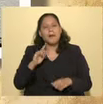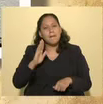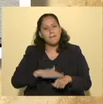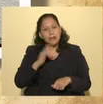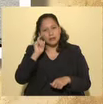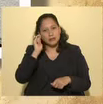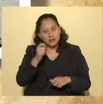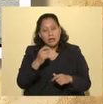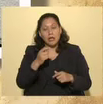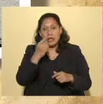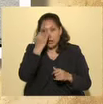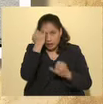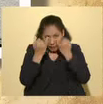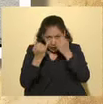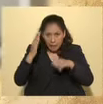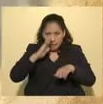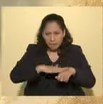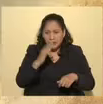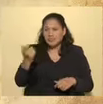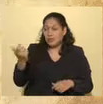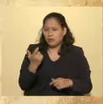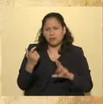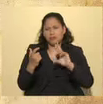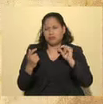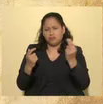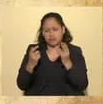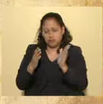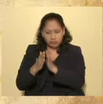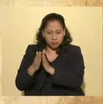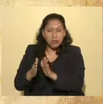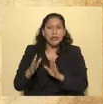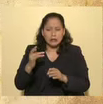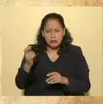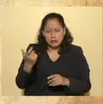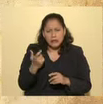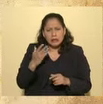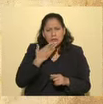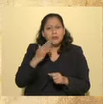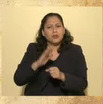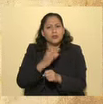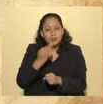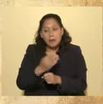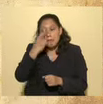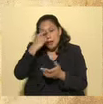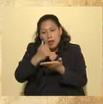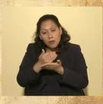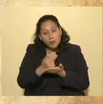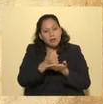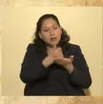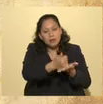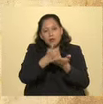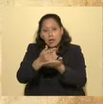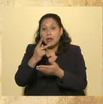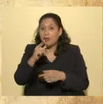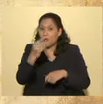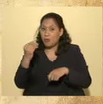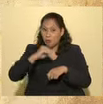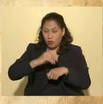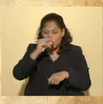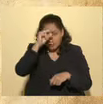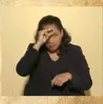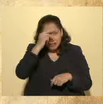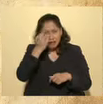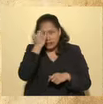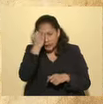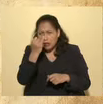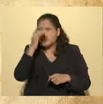creatividad que presupuesto. O sea, por supuesto, el hecho de tener recursos te ayuda para poder lograr cosas, pero si eres creativo, inteligente y